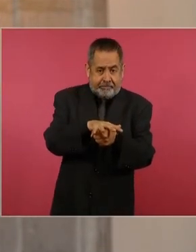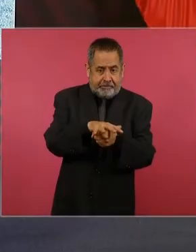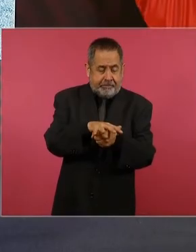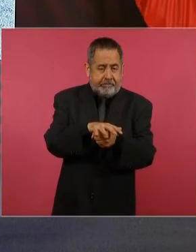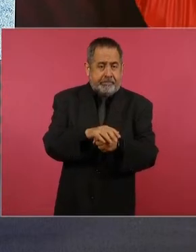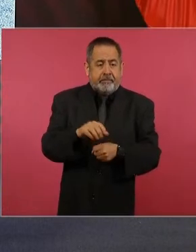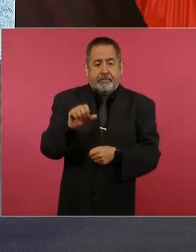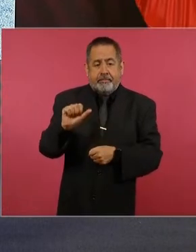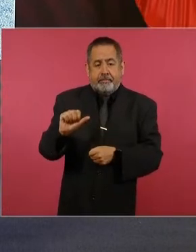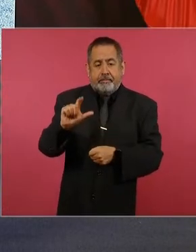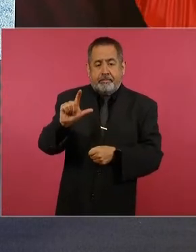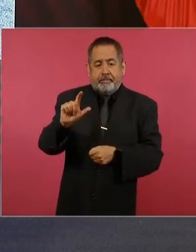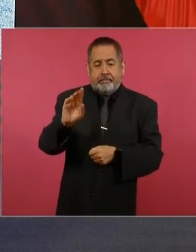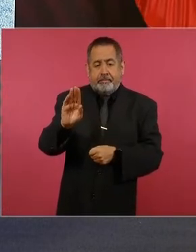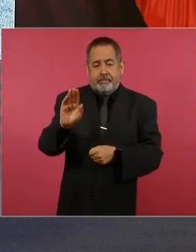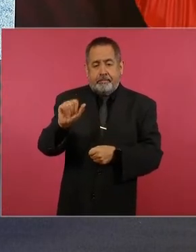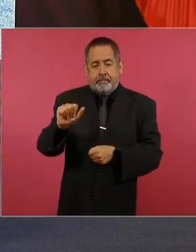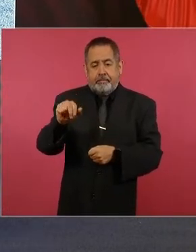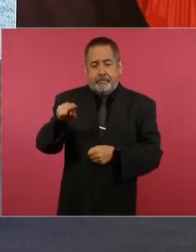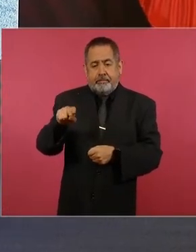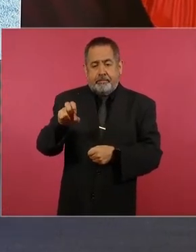albanene. Ahora,